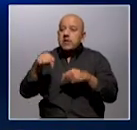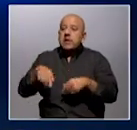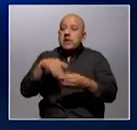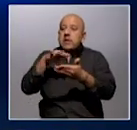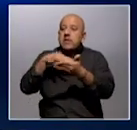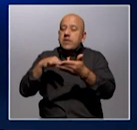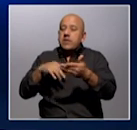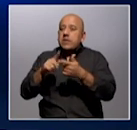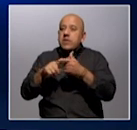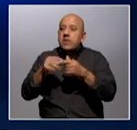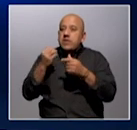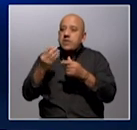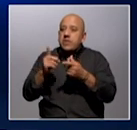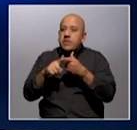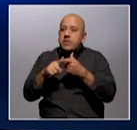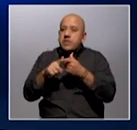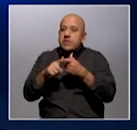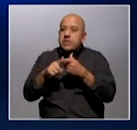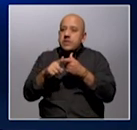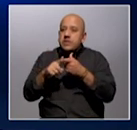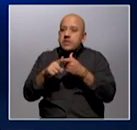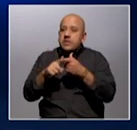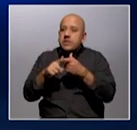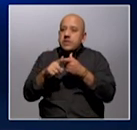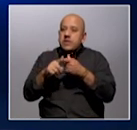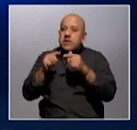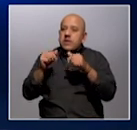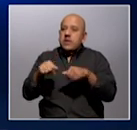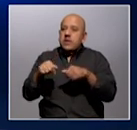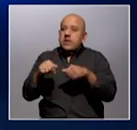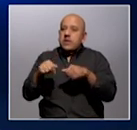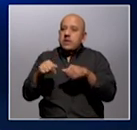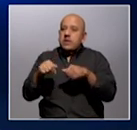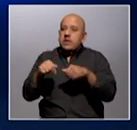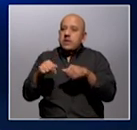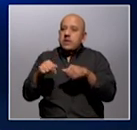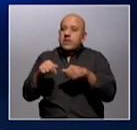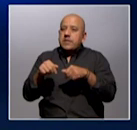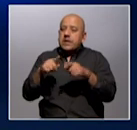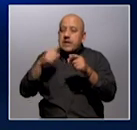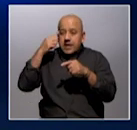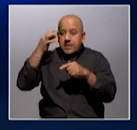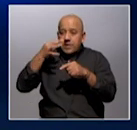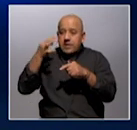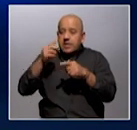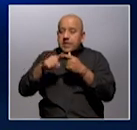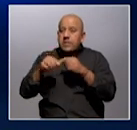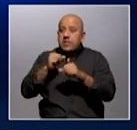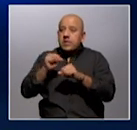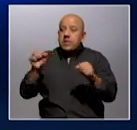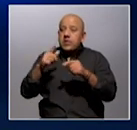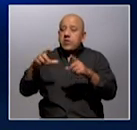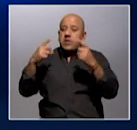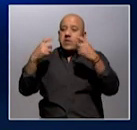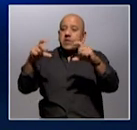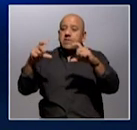libro se queda ahí porque abrirse en una página o sea no es que lo que realmente puedes quedar en un párrafo yo